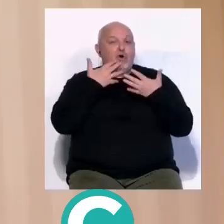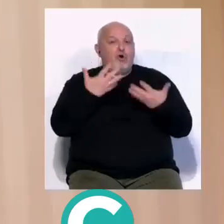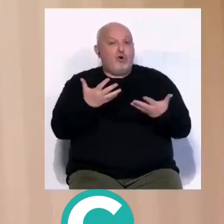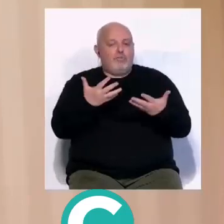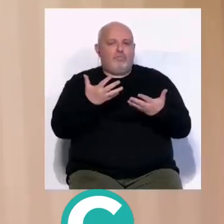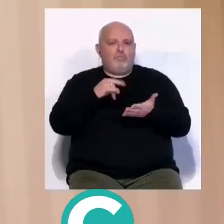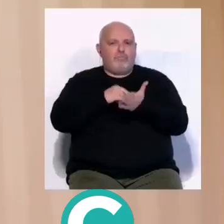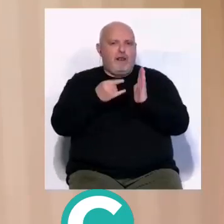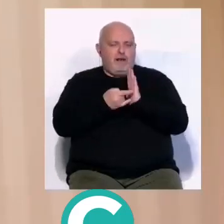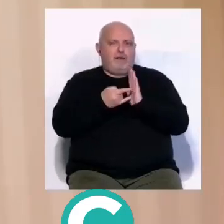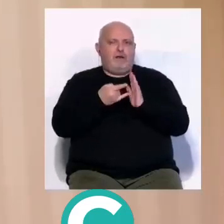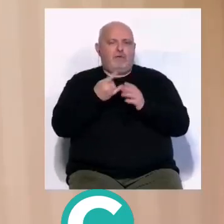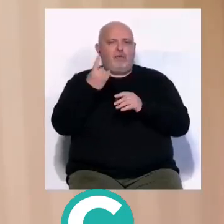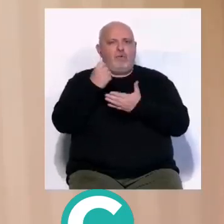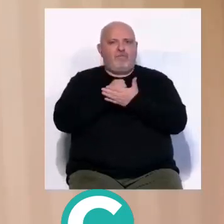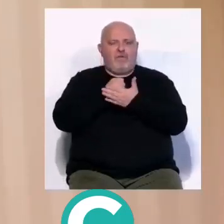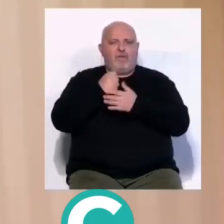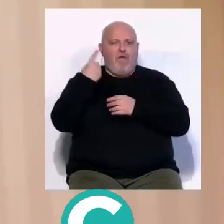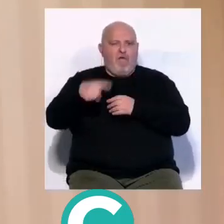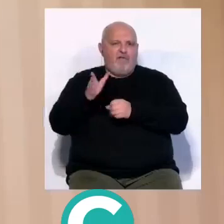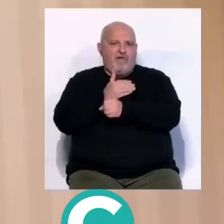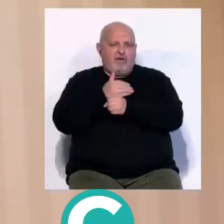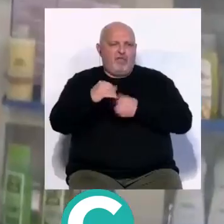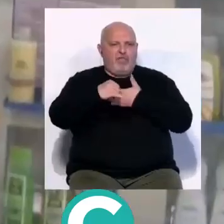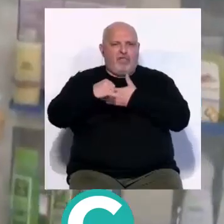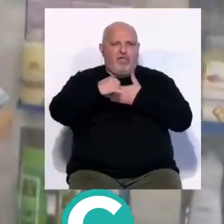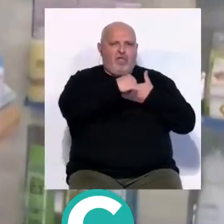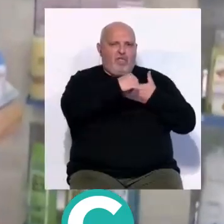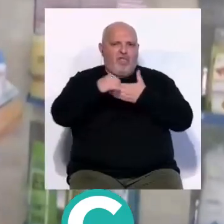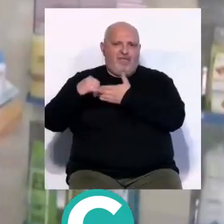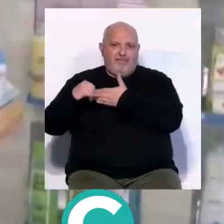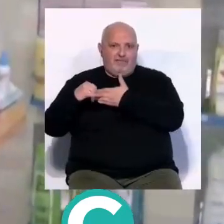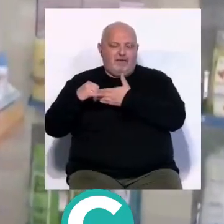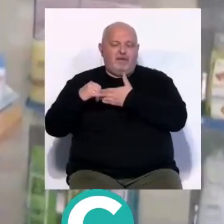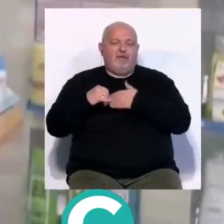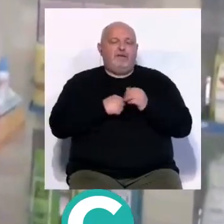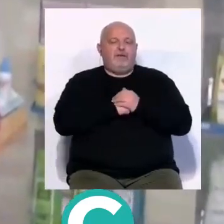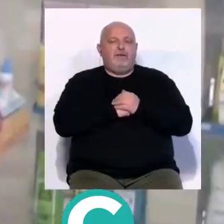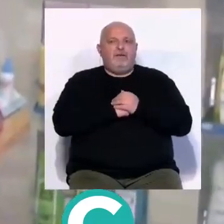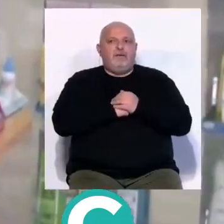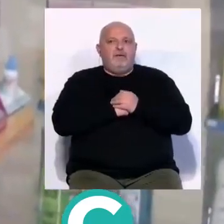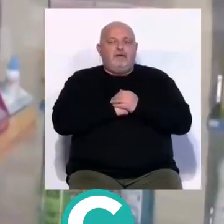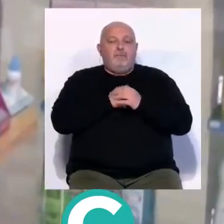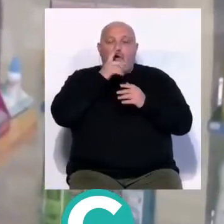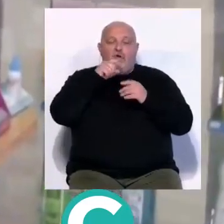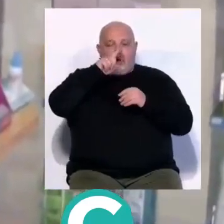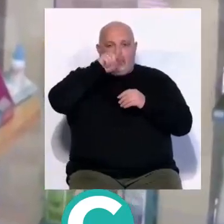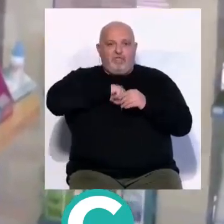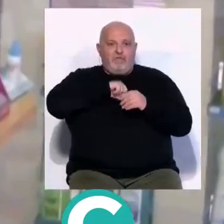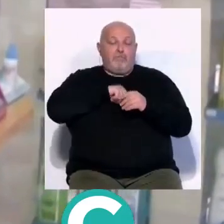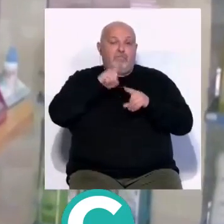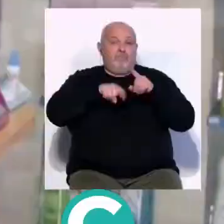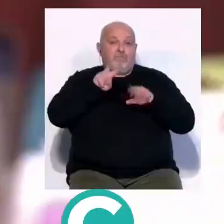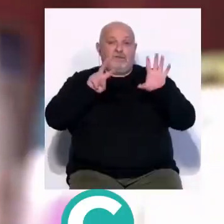la planificación, hay una farmacia en cada barrio y en cada pueblo. También por la concienciación, puesto